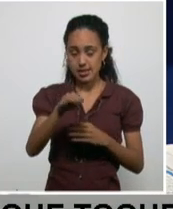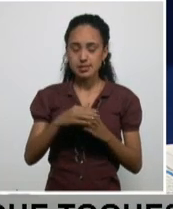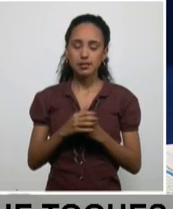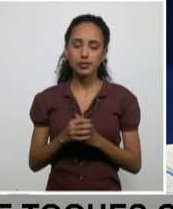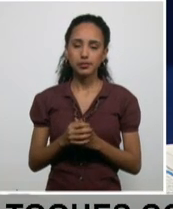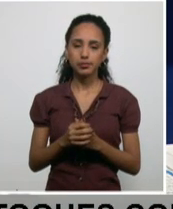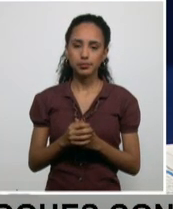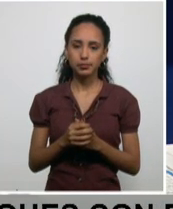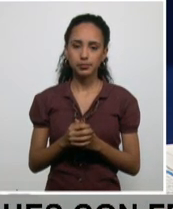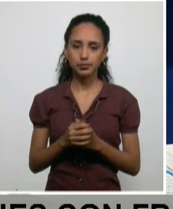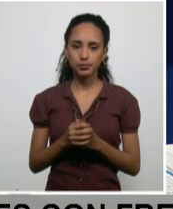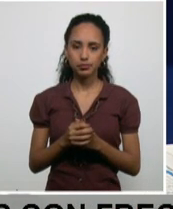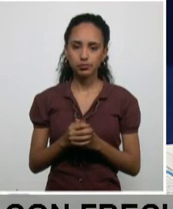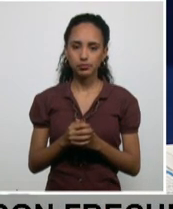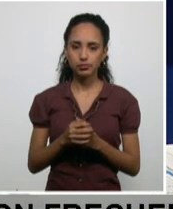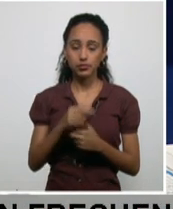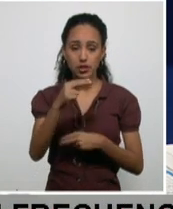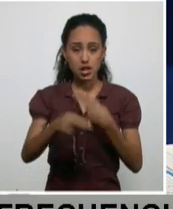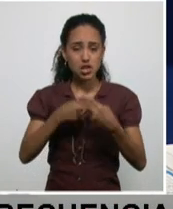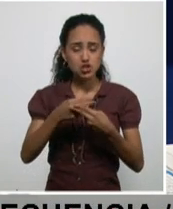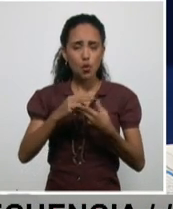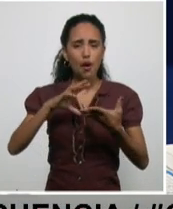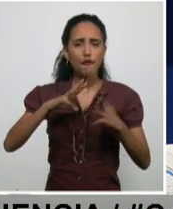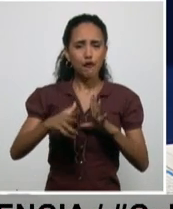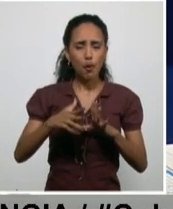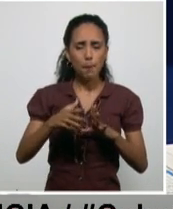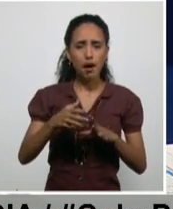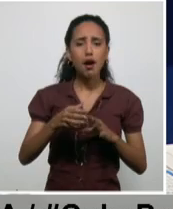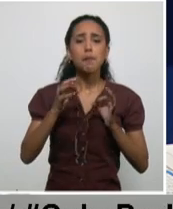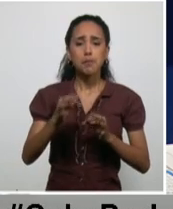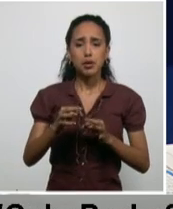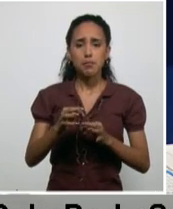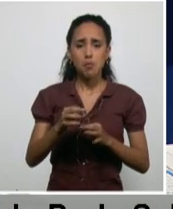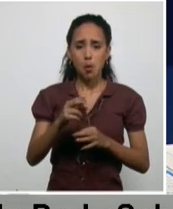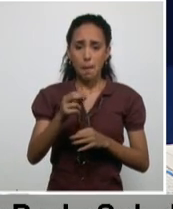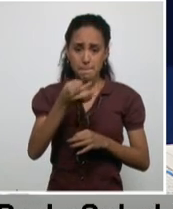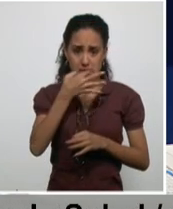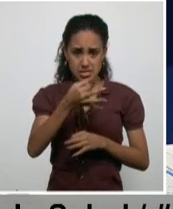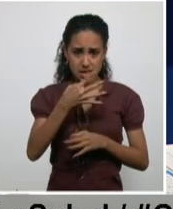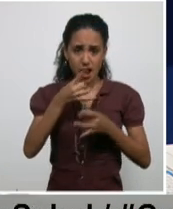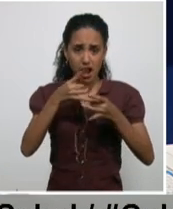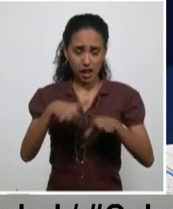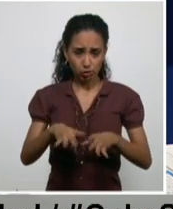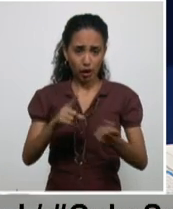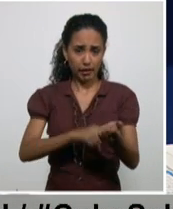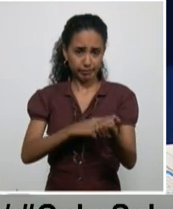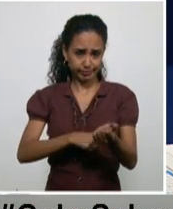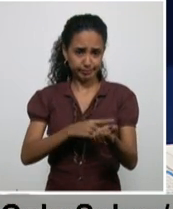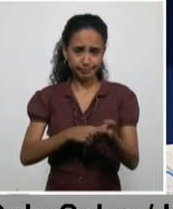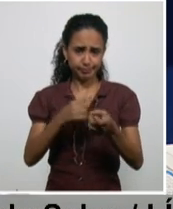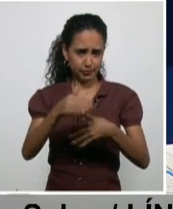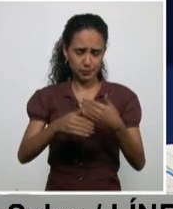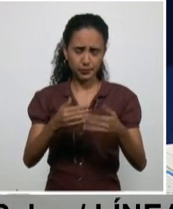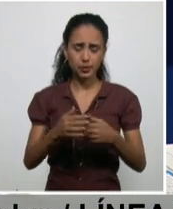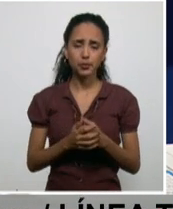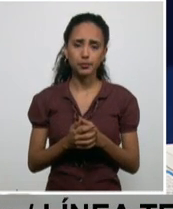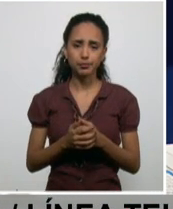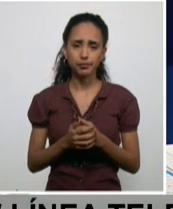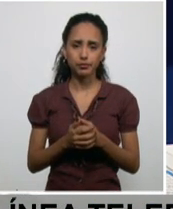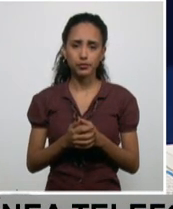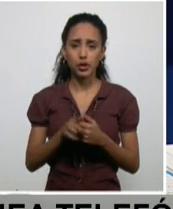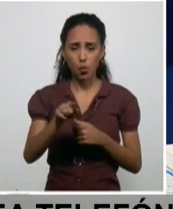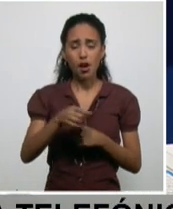Se aplicó una modalidad de medicina natural y tradicional, la modalidad de la homeopatía, de la cual hablamos aquí